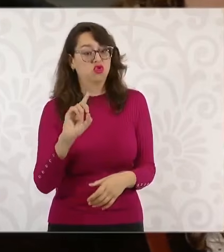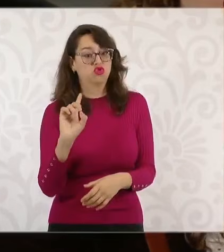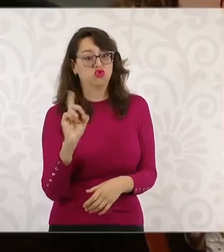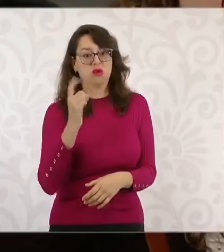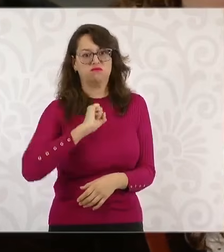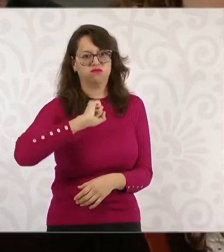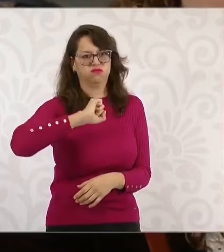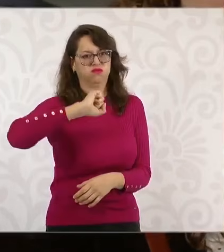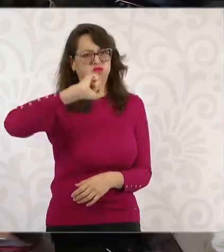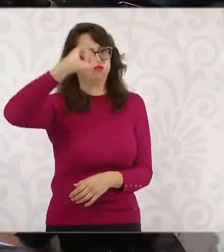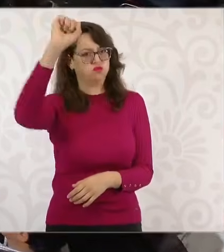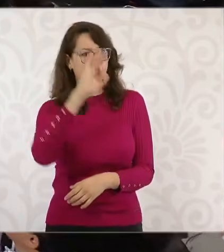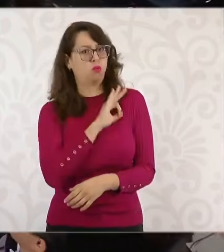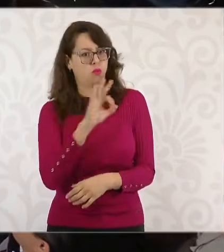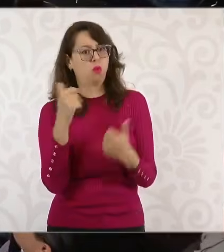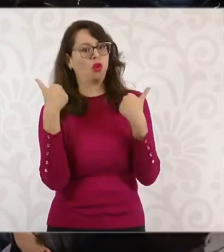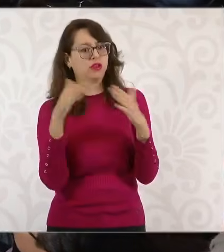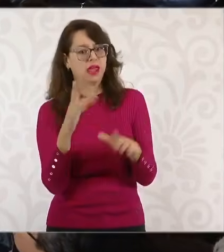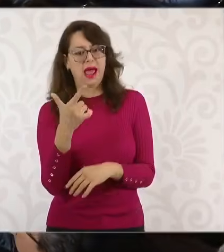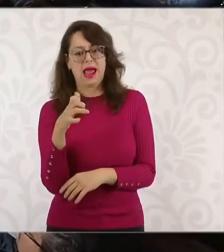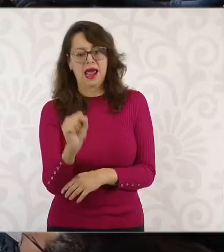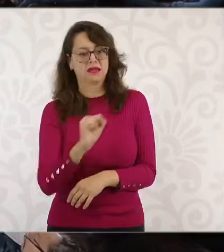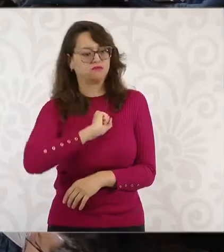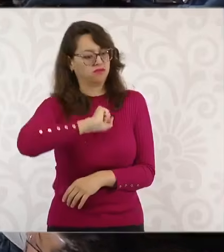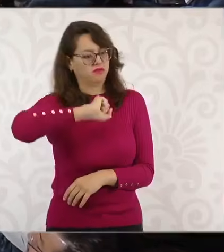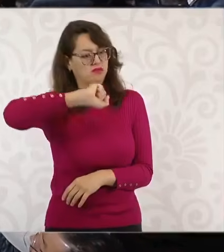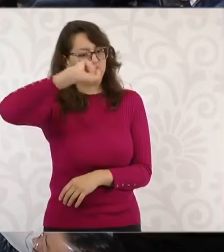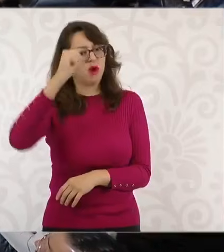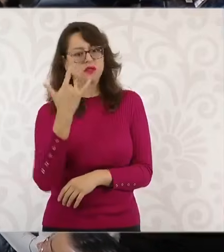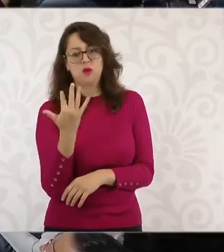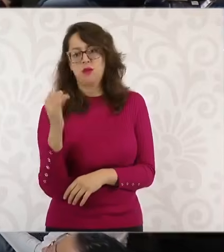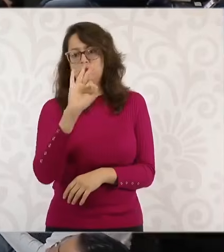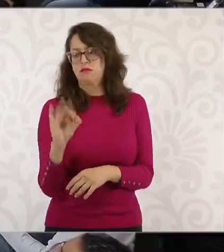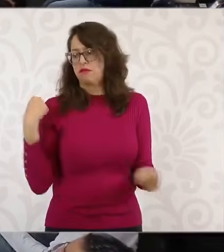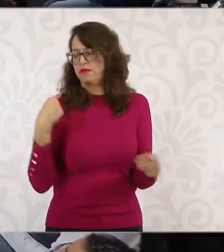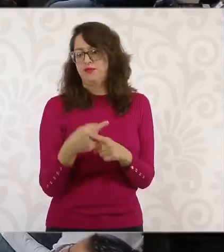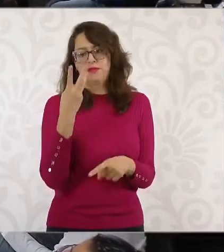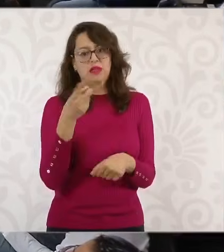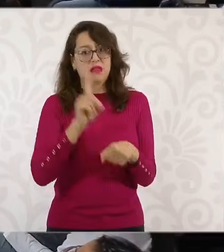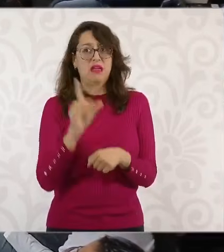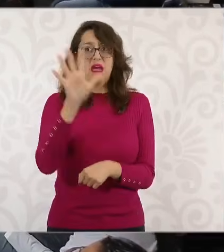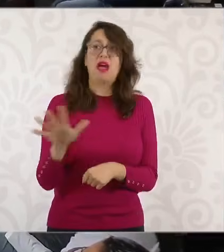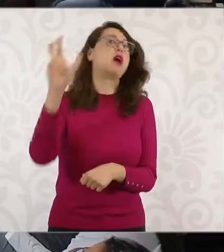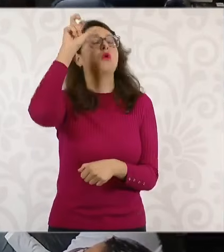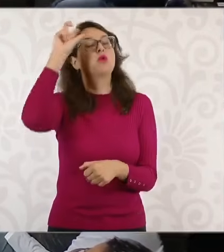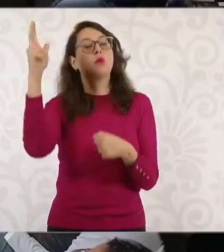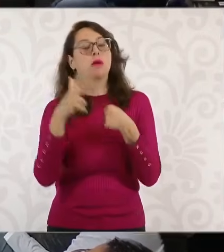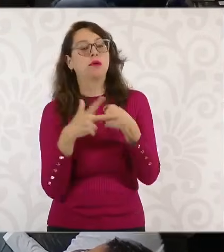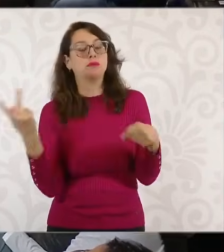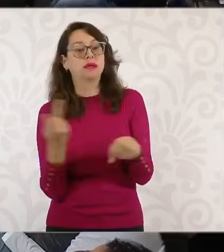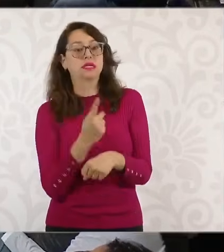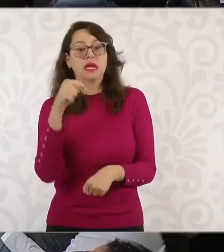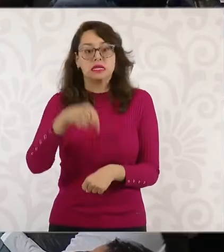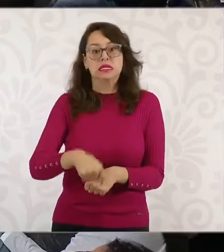petróleo. El precio del gas natural se ha elevado, creo que 50% durante el fin de semana en Europa en particular. ¿México está